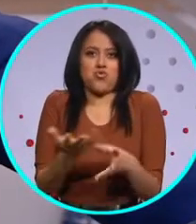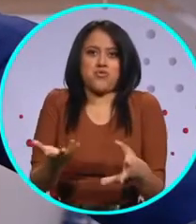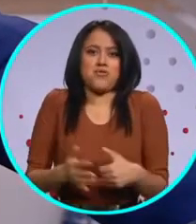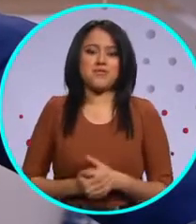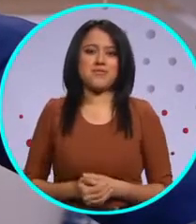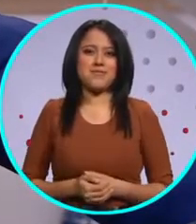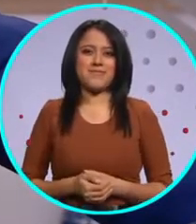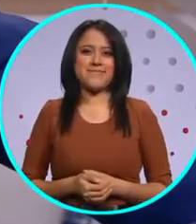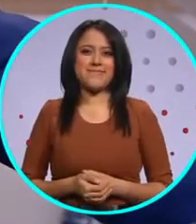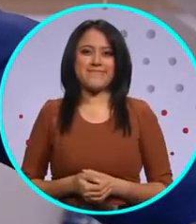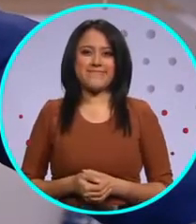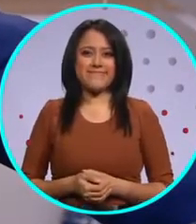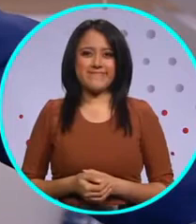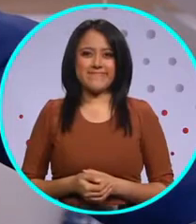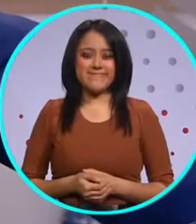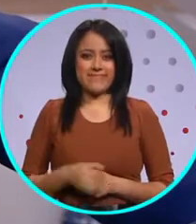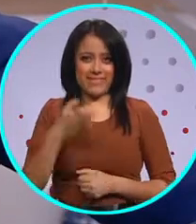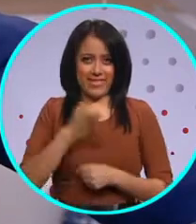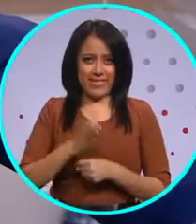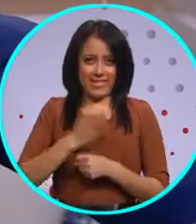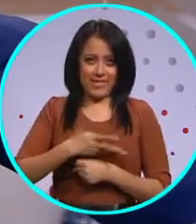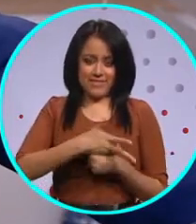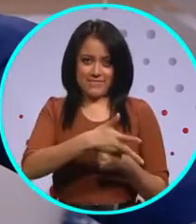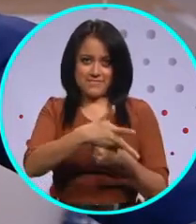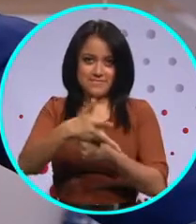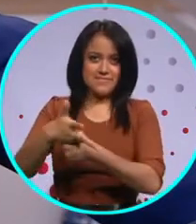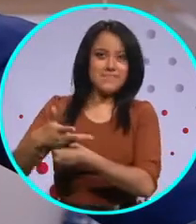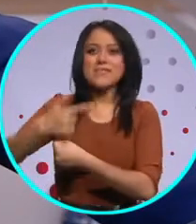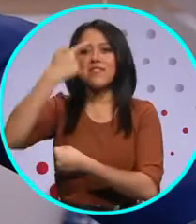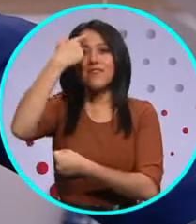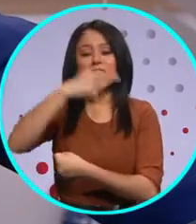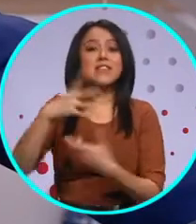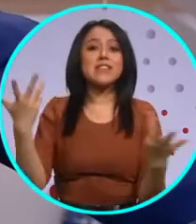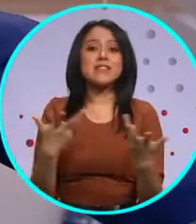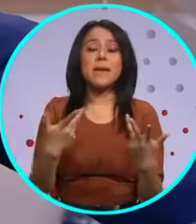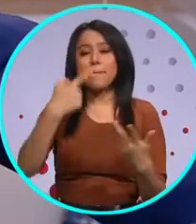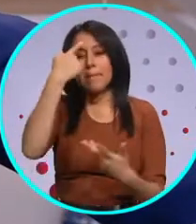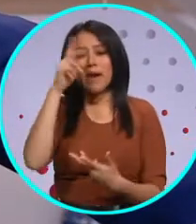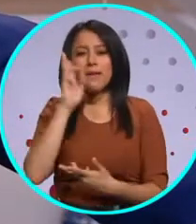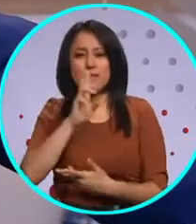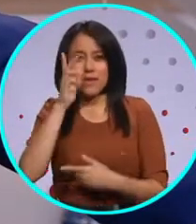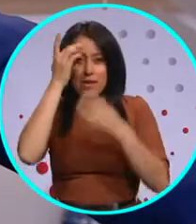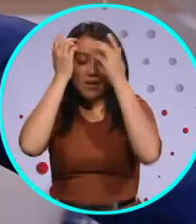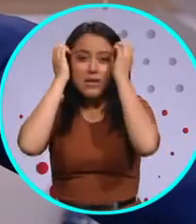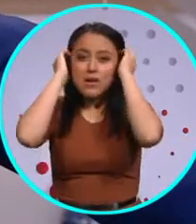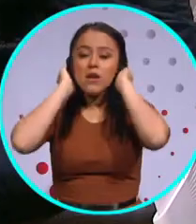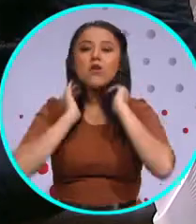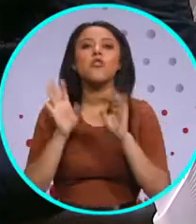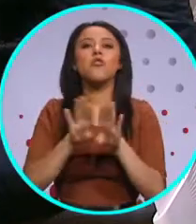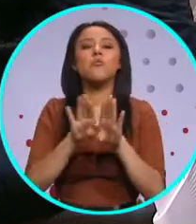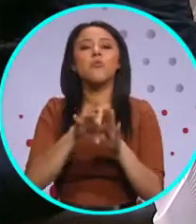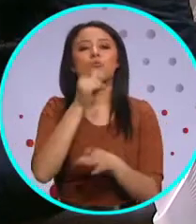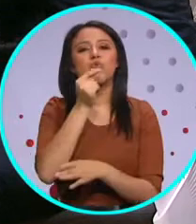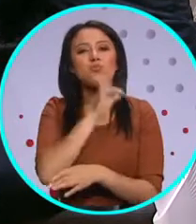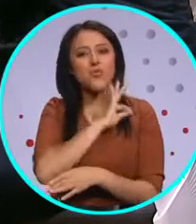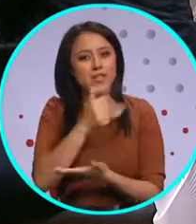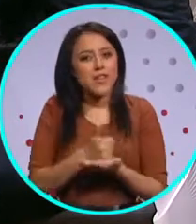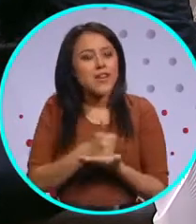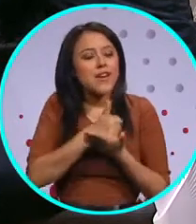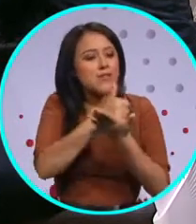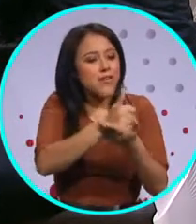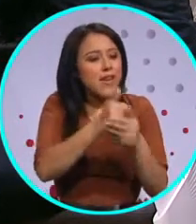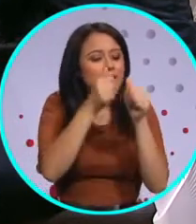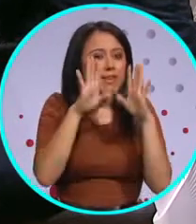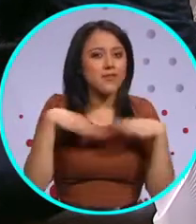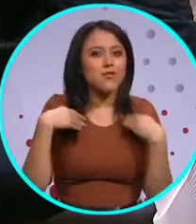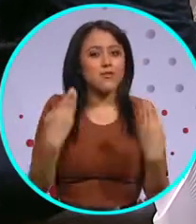grandes movimientos así fue las cámaras les han facilitado hayan permitido demostrar que tenemos una una policía en quien podemos confiar debes tener